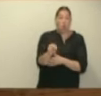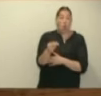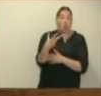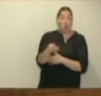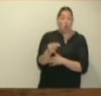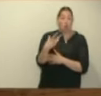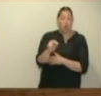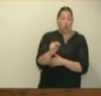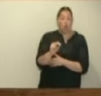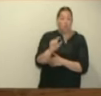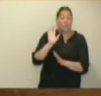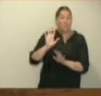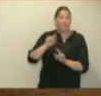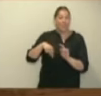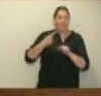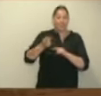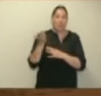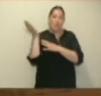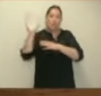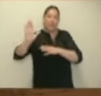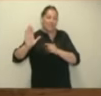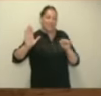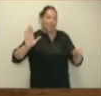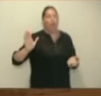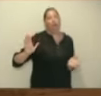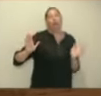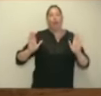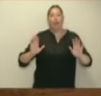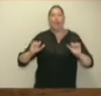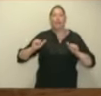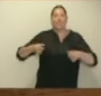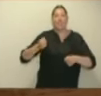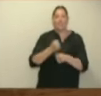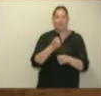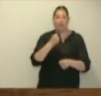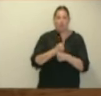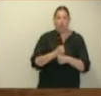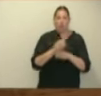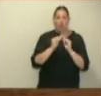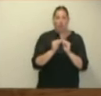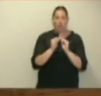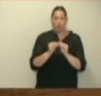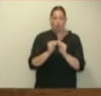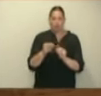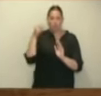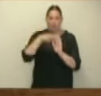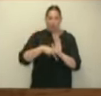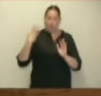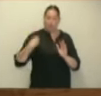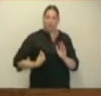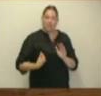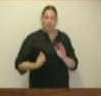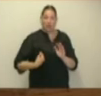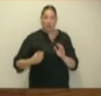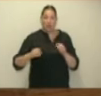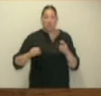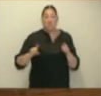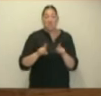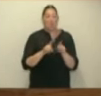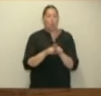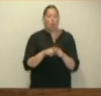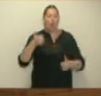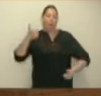después de que se haya producido esa situación, haya decidido iniciar los trabajos de elaboración de esta norma, en una suerte de carrera, de